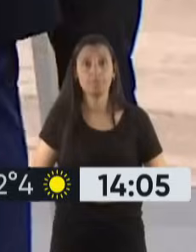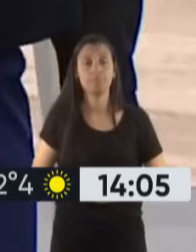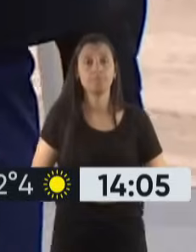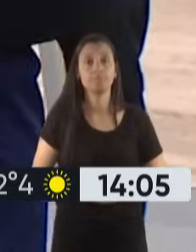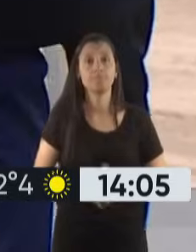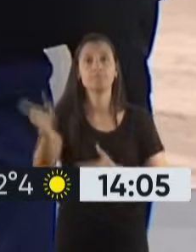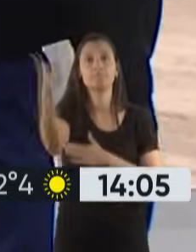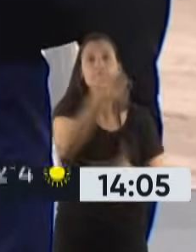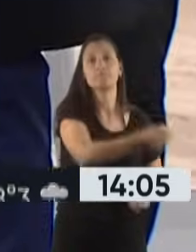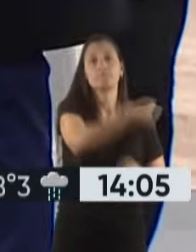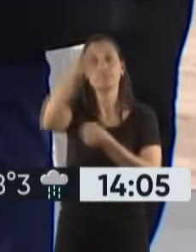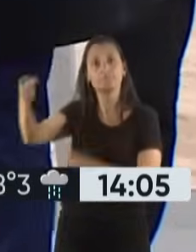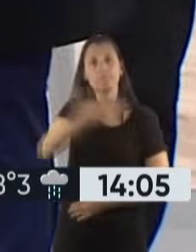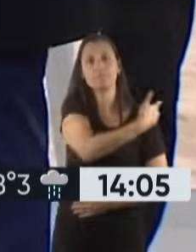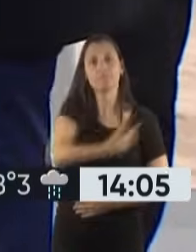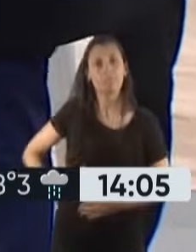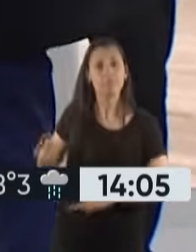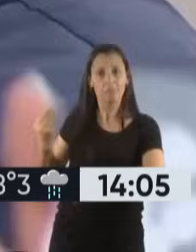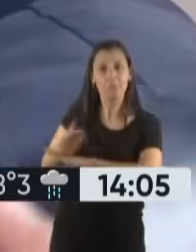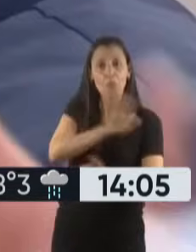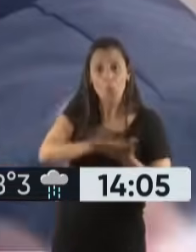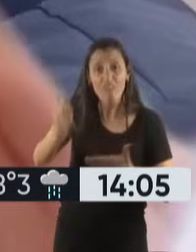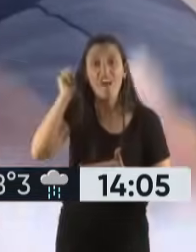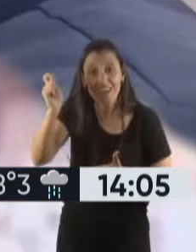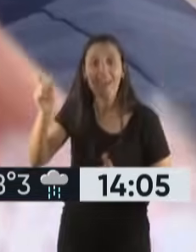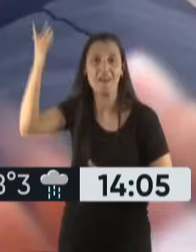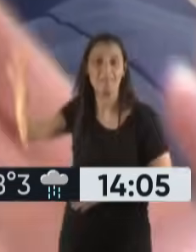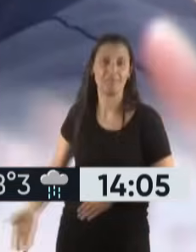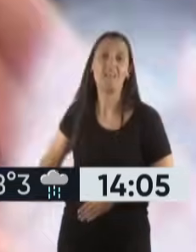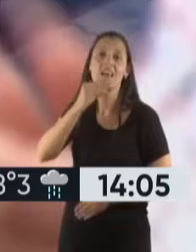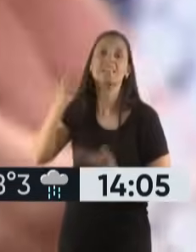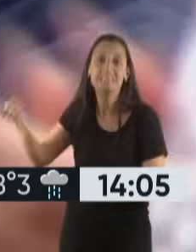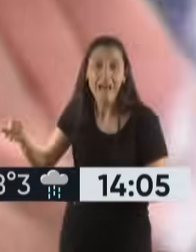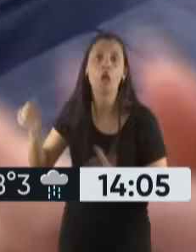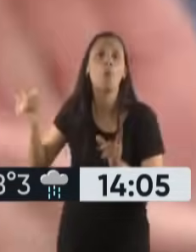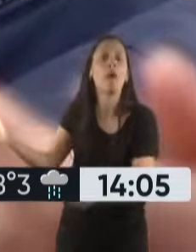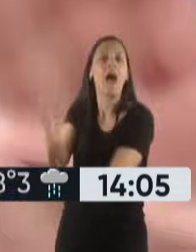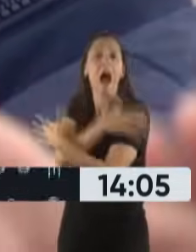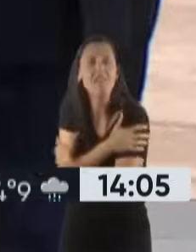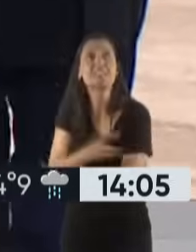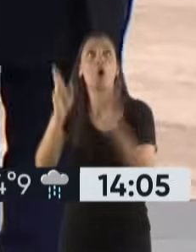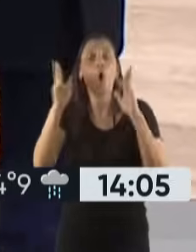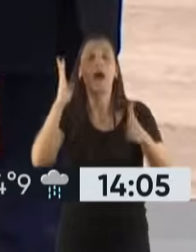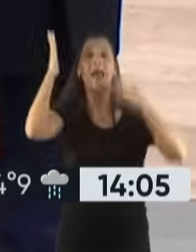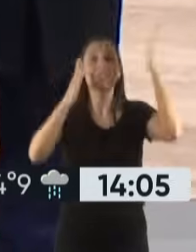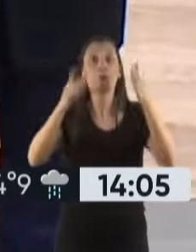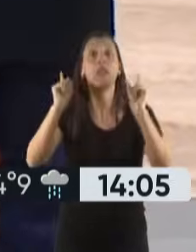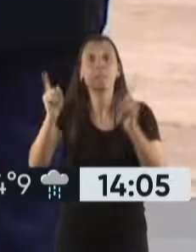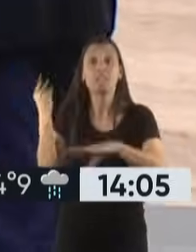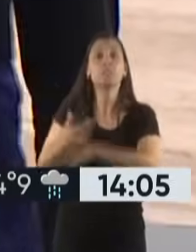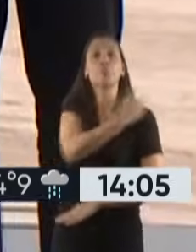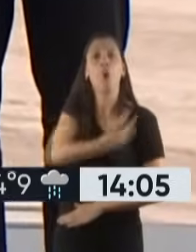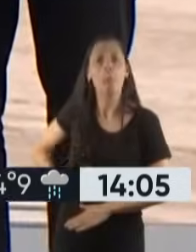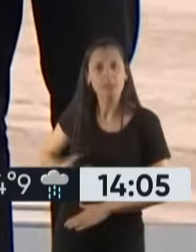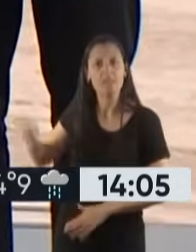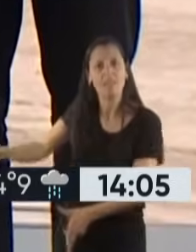pueda dársela a Sergio, que lo pueda abrazar y que me pueda decir, ayúdame, hermano,